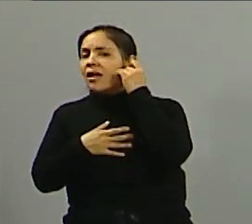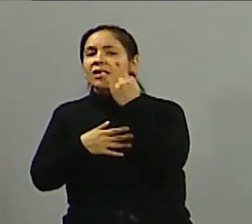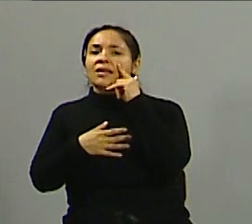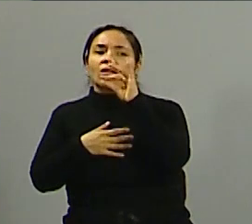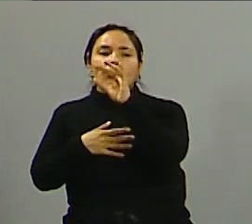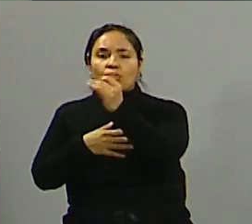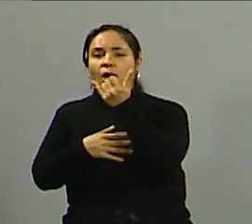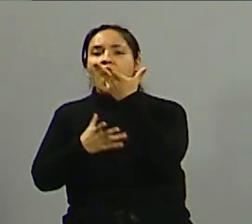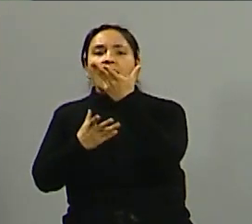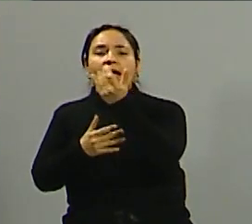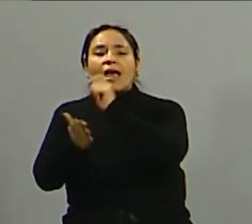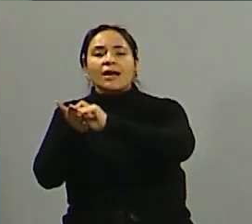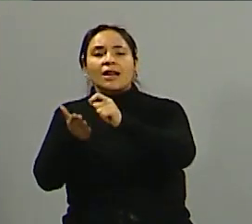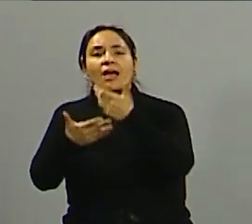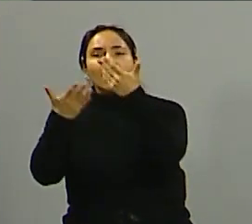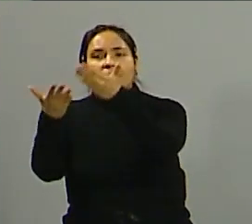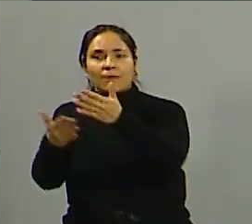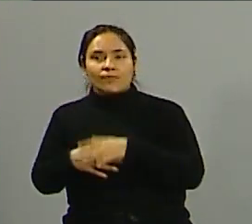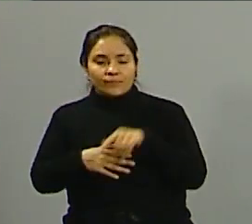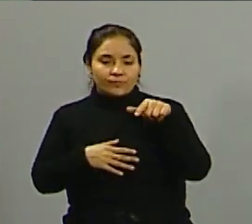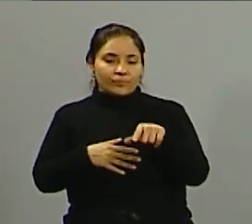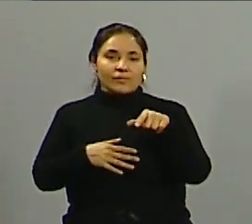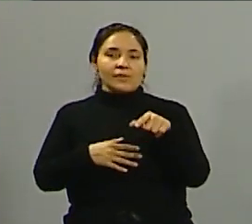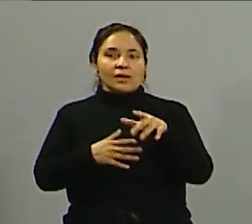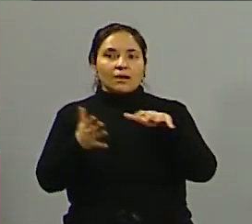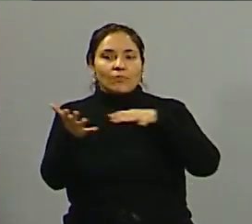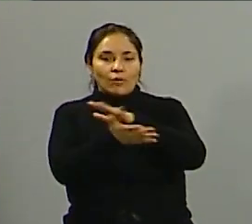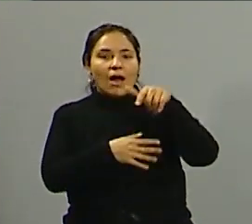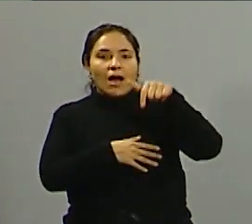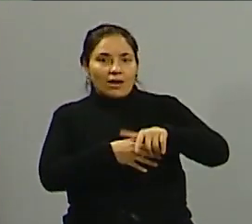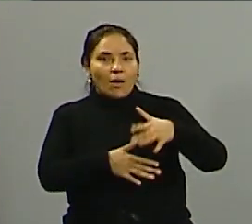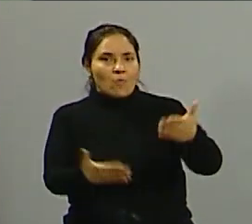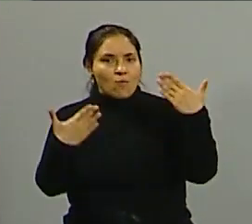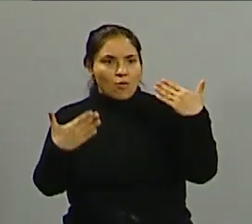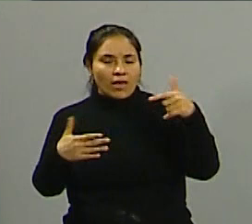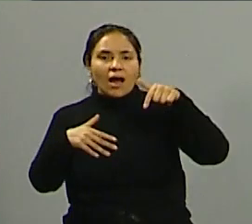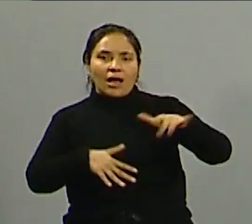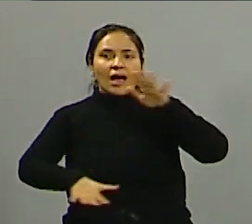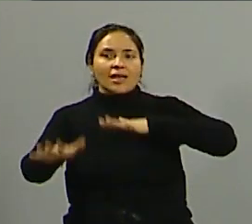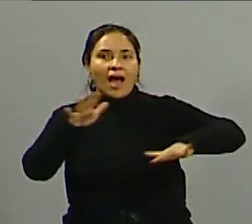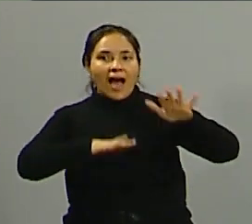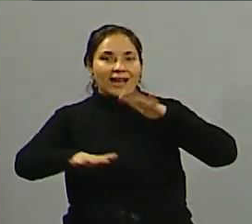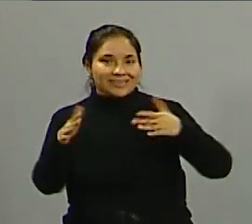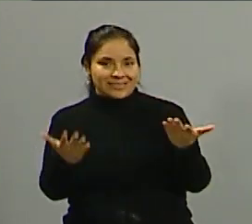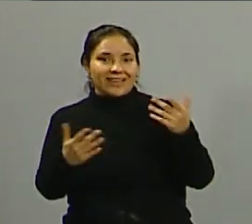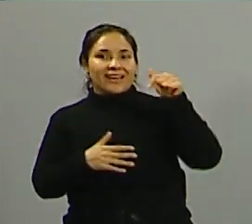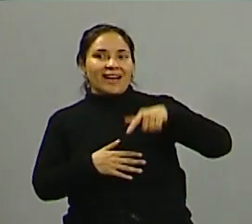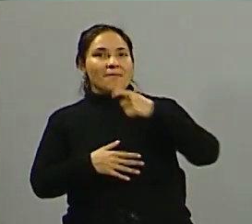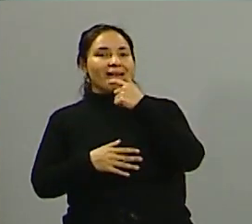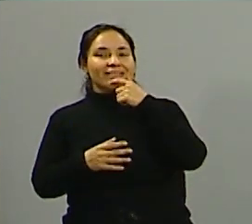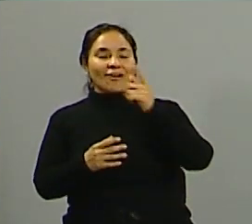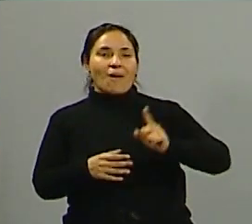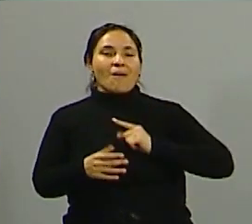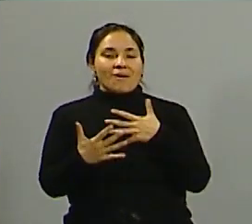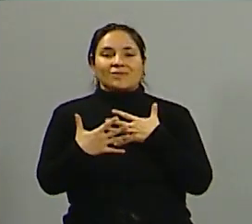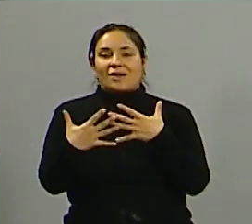es, estoy en la inmortal provincia de Cuyo, donde todo se puede, donde todo se hace. Y ahí nosotros los mendocinos sacamos el pecho, no, ¿viste? Yo me